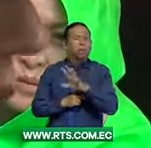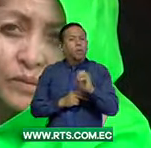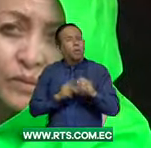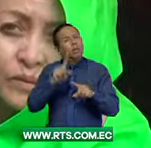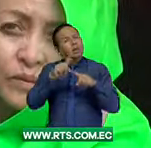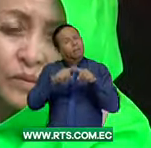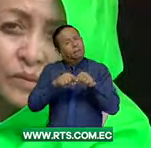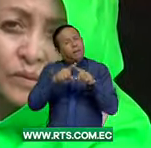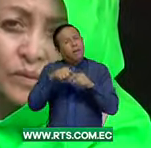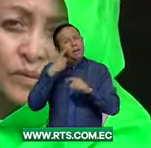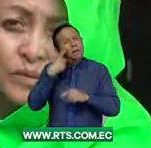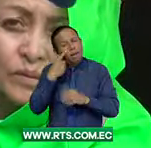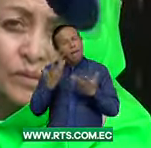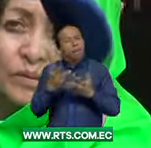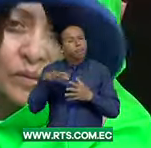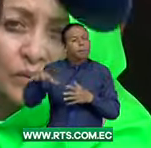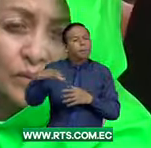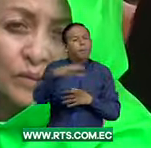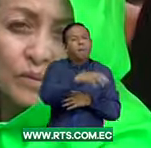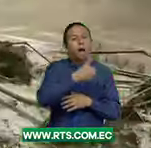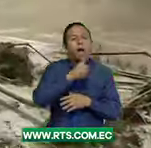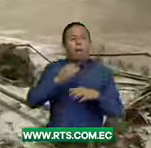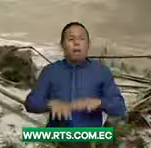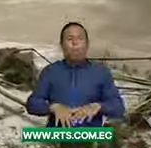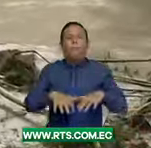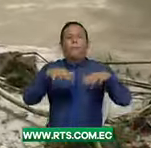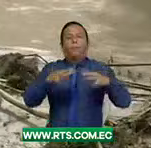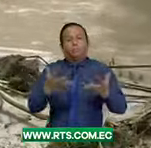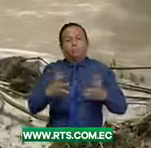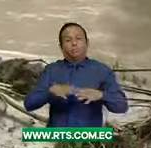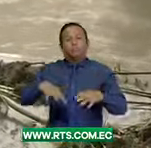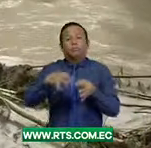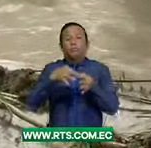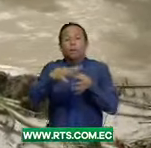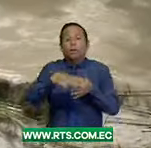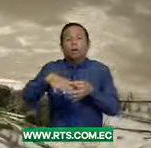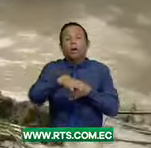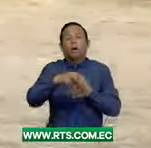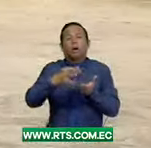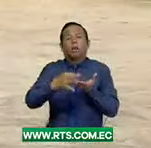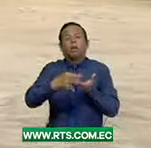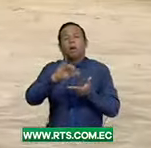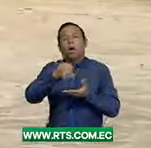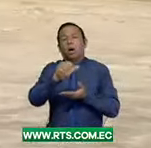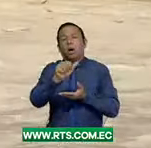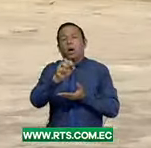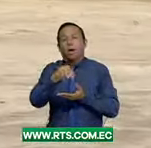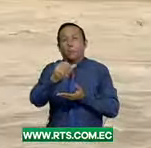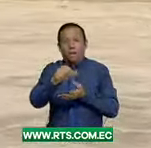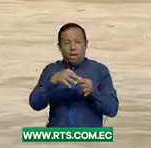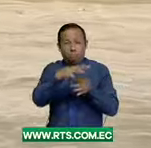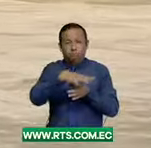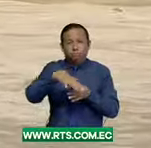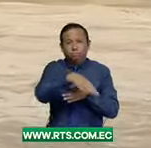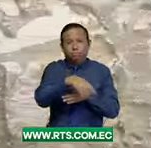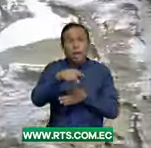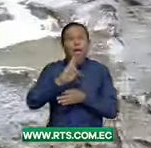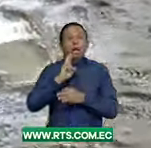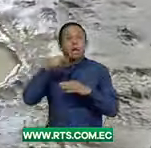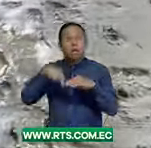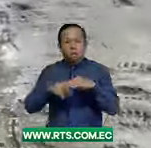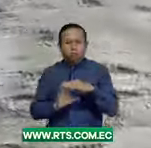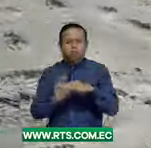cómo se encuentra el nivel del agua. En el cantón Jama, en el sector El Matal, se reportó el desbordamiento del río. Varias viviendas